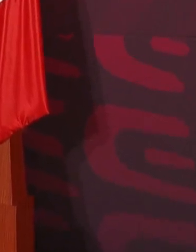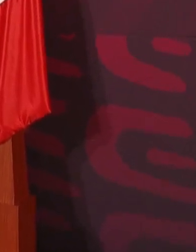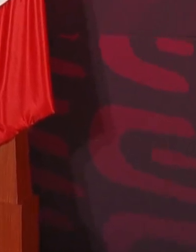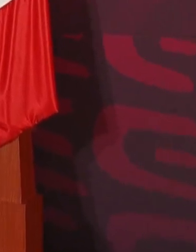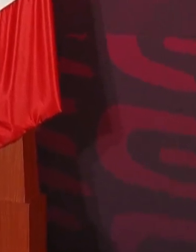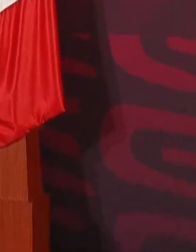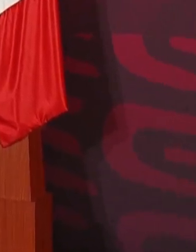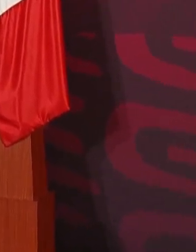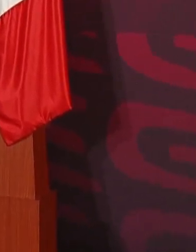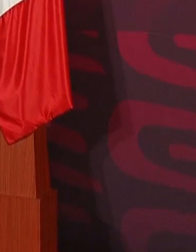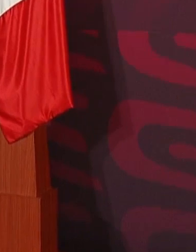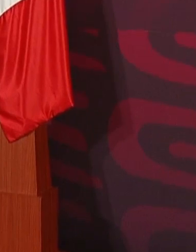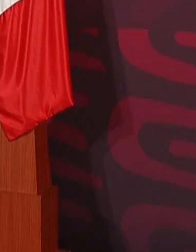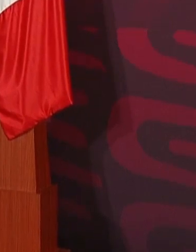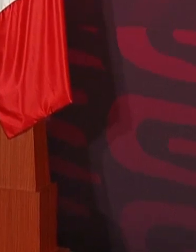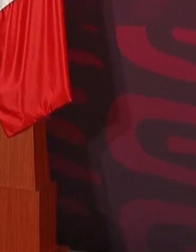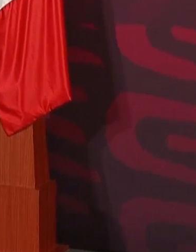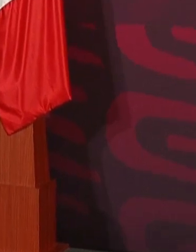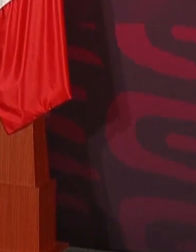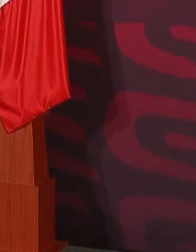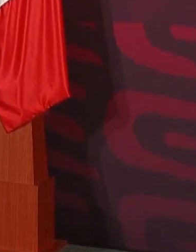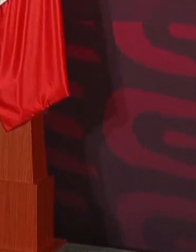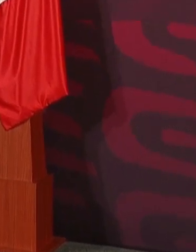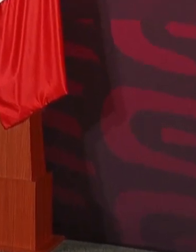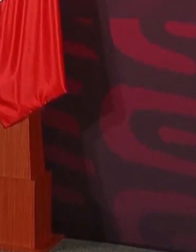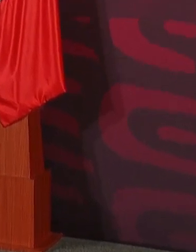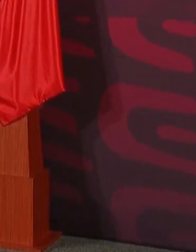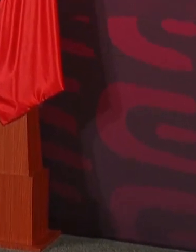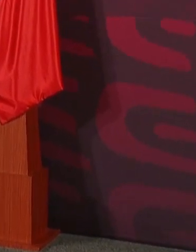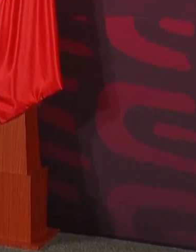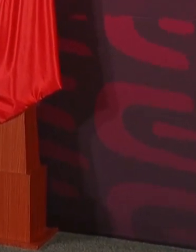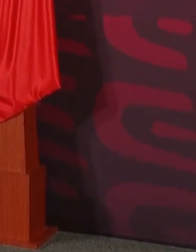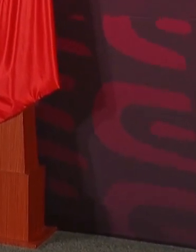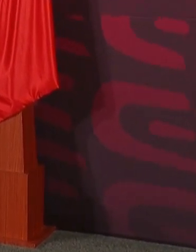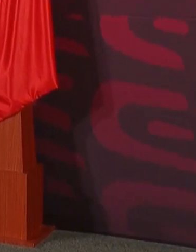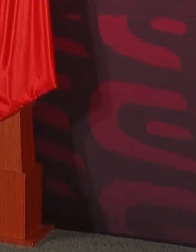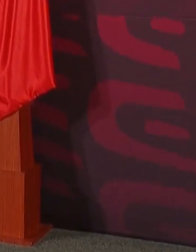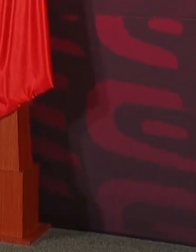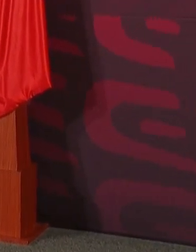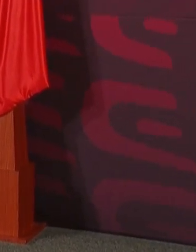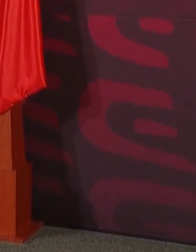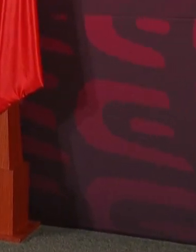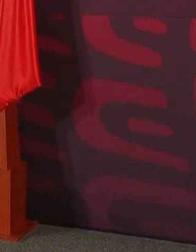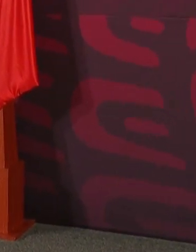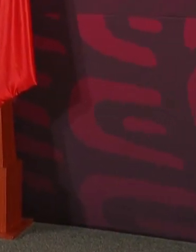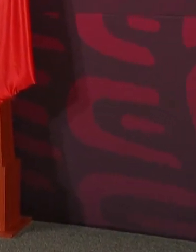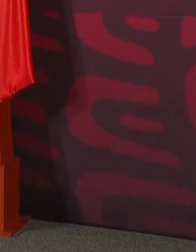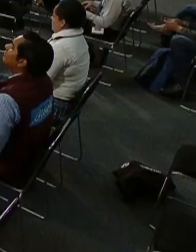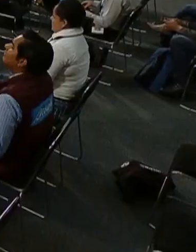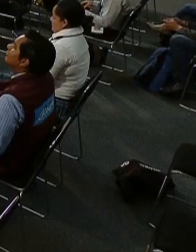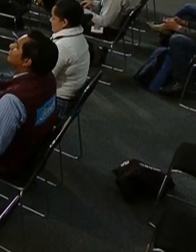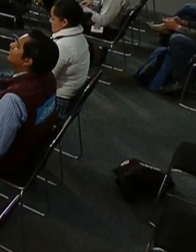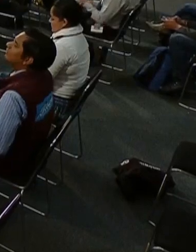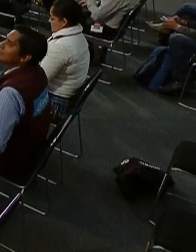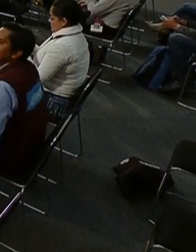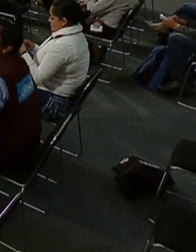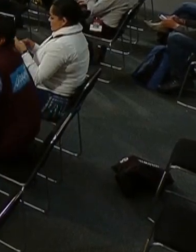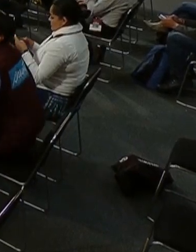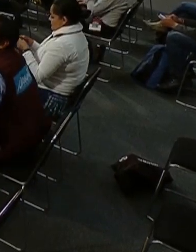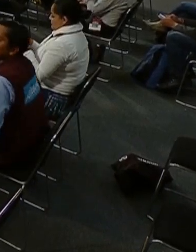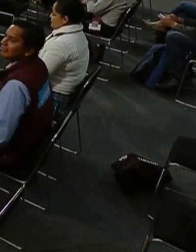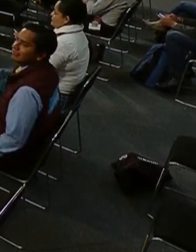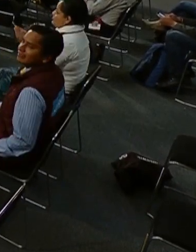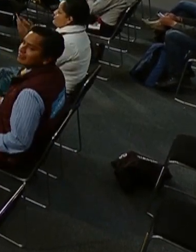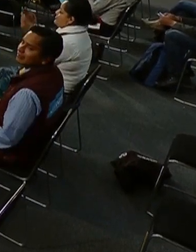deberías hacerlo tú también. Esta historia se borró y no pienso escribirla